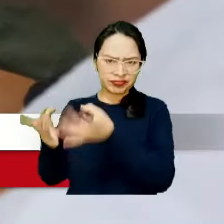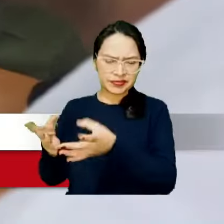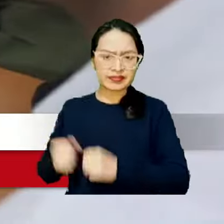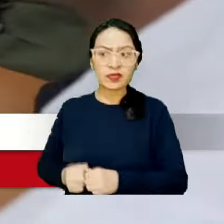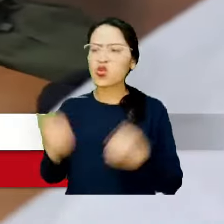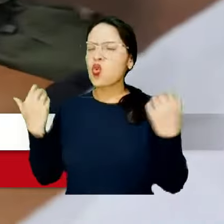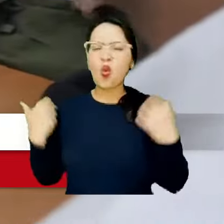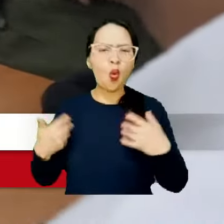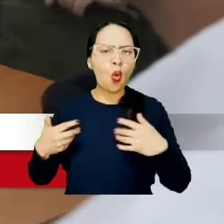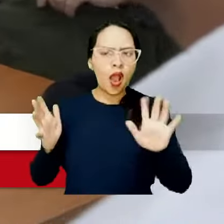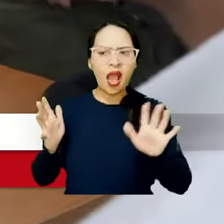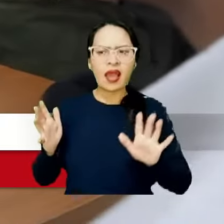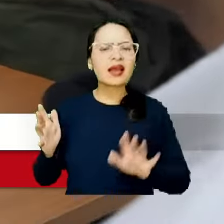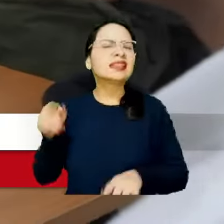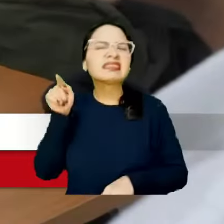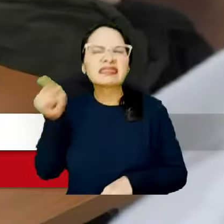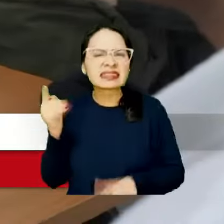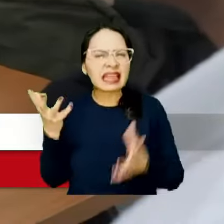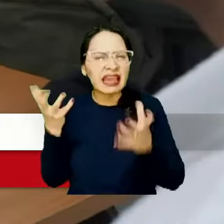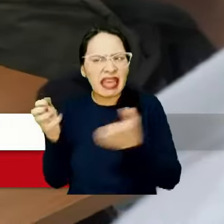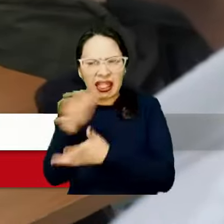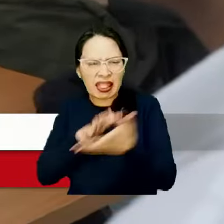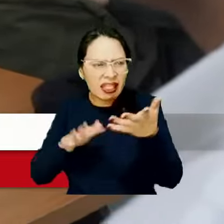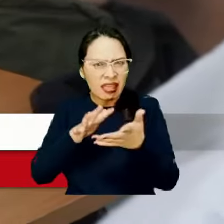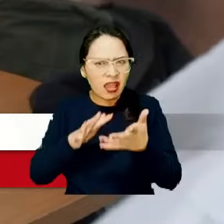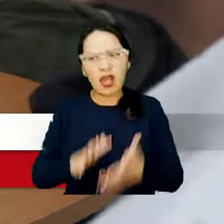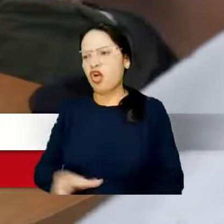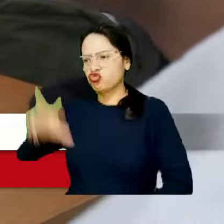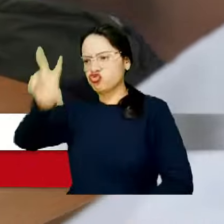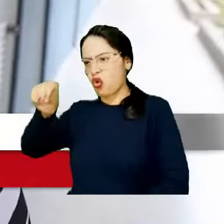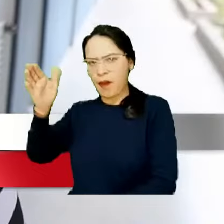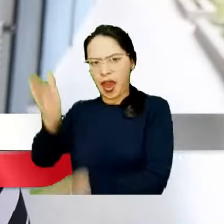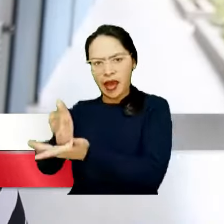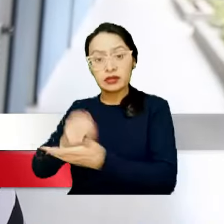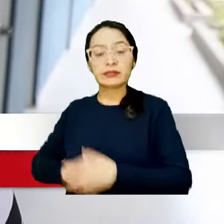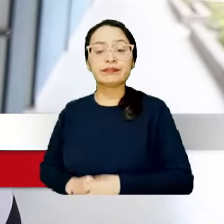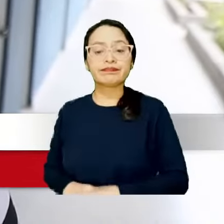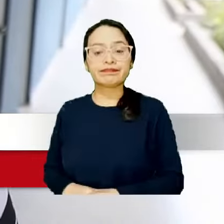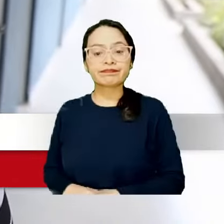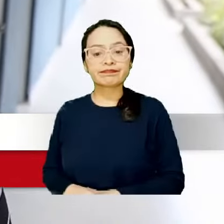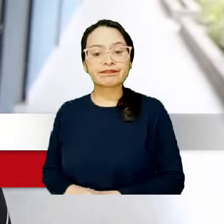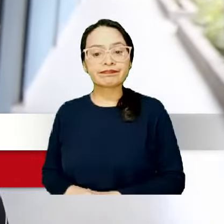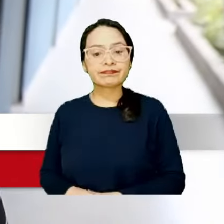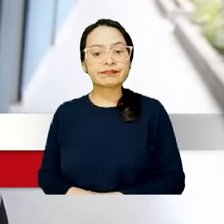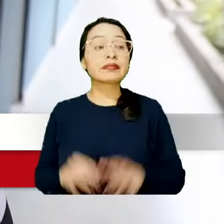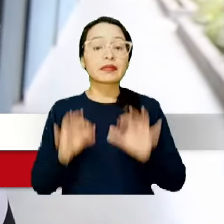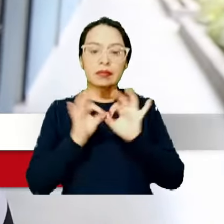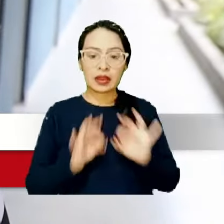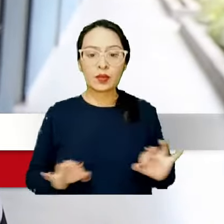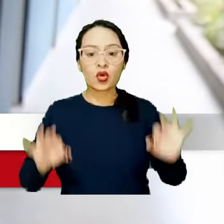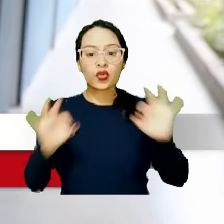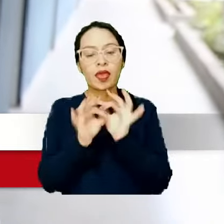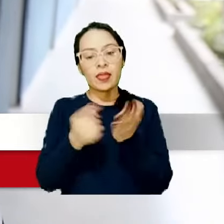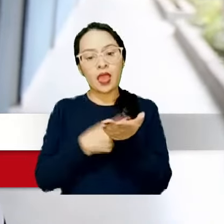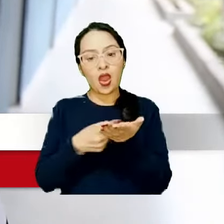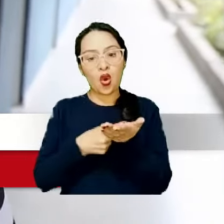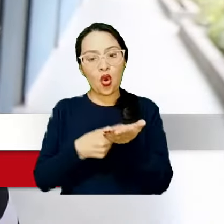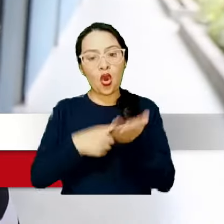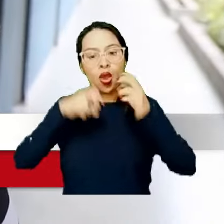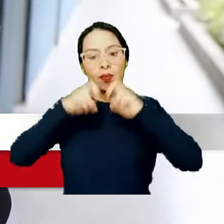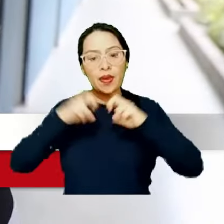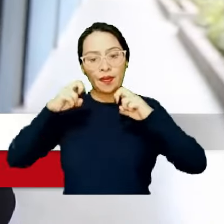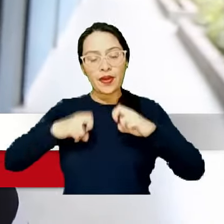libertad de todos los ciudadanos. Hemos tenido un gabinete de seguridad muy importante porque hemos analizado la situación